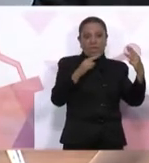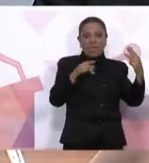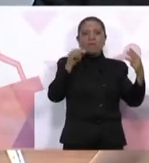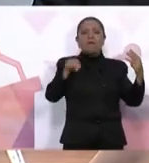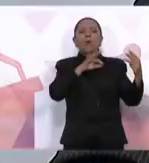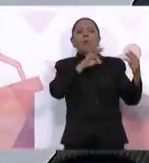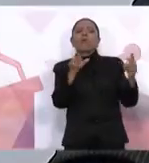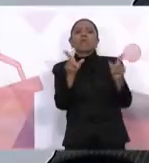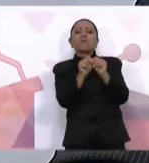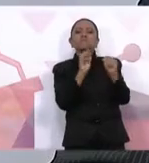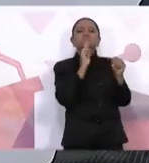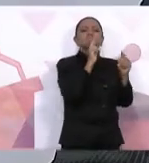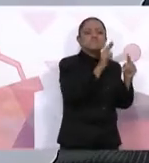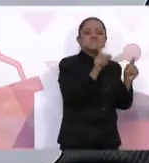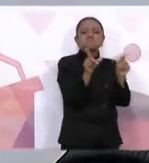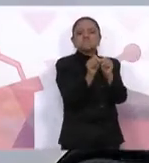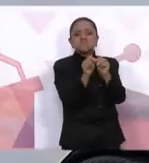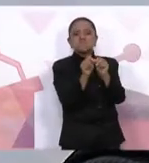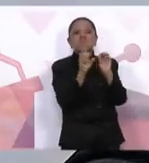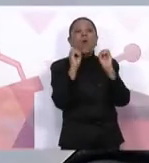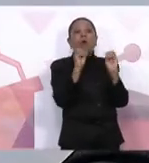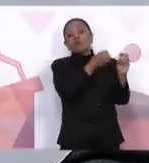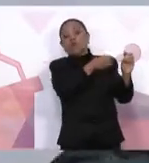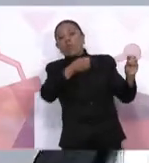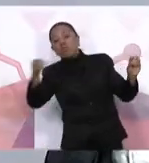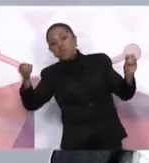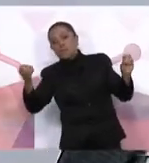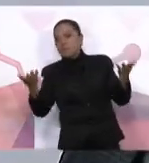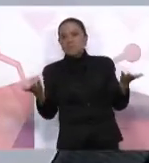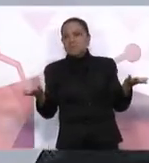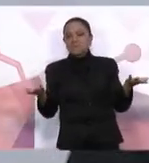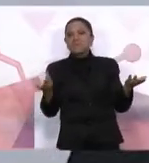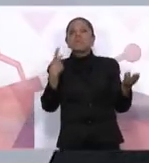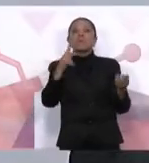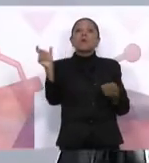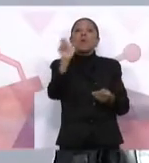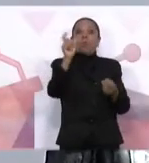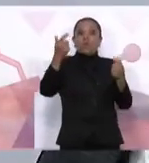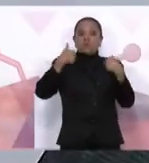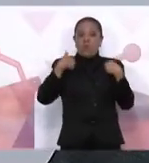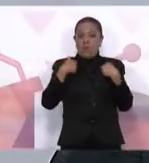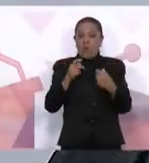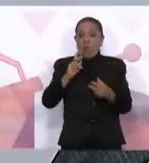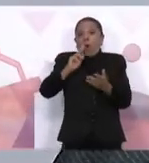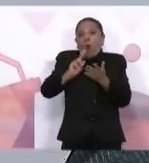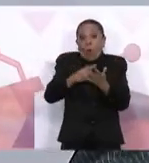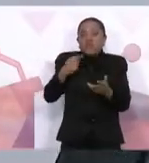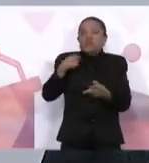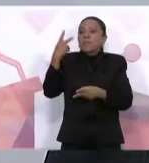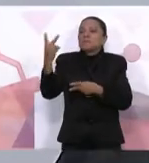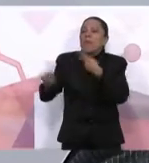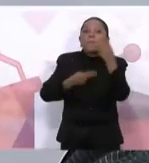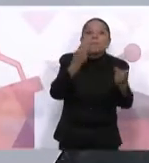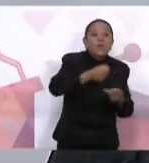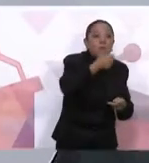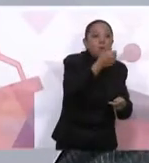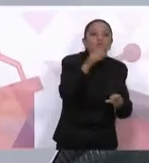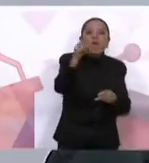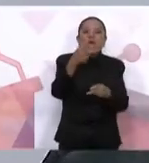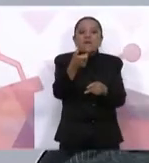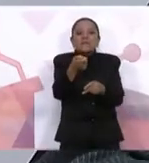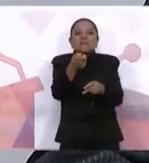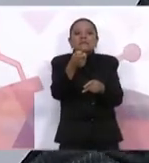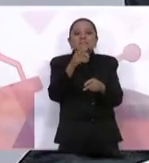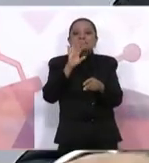cronometrista que no corre el tiempo cuando alguno de nosotros reformule la pregunta para que el tiempo sea real y total